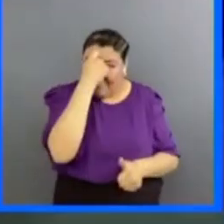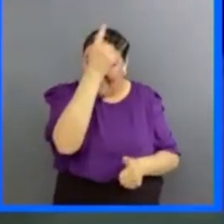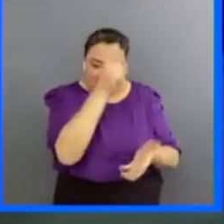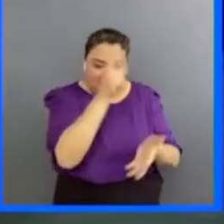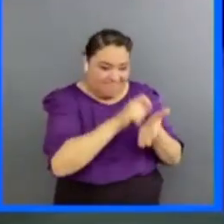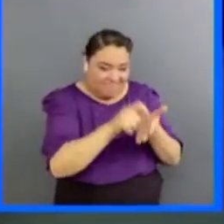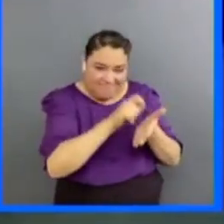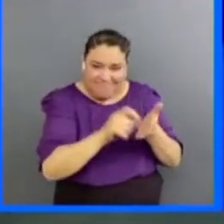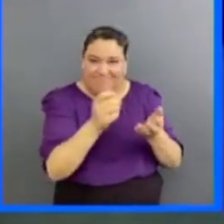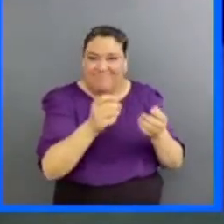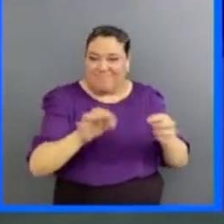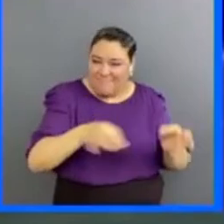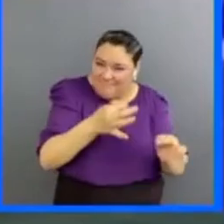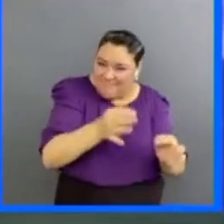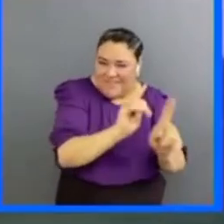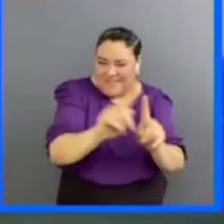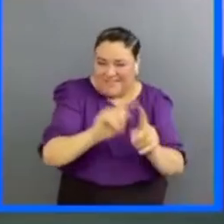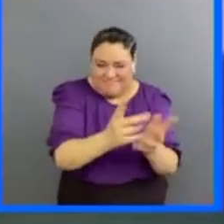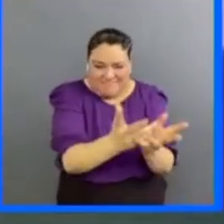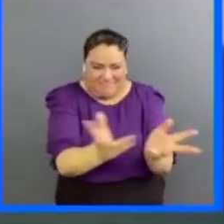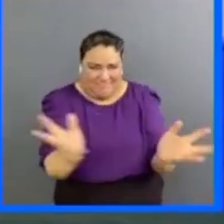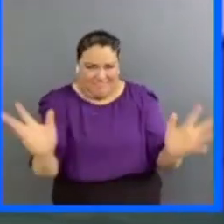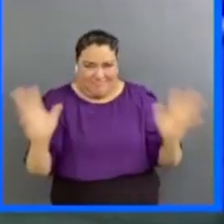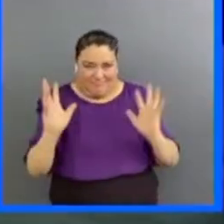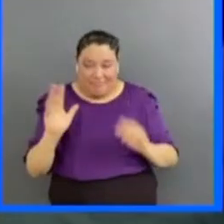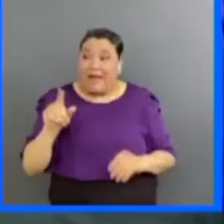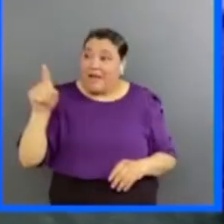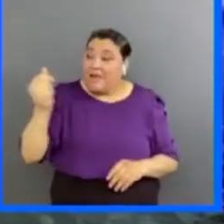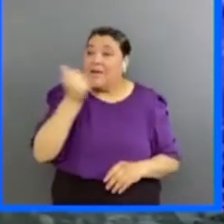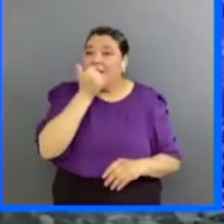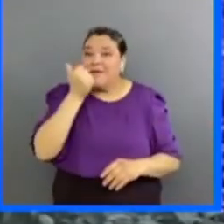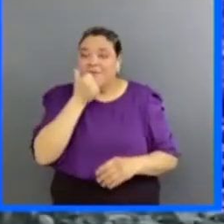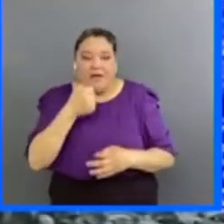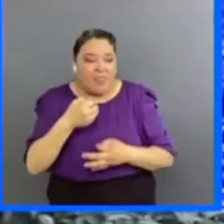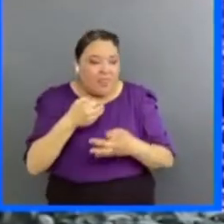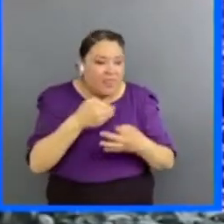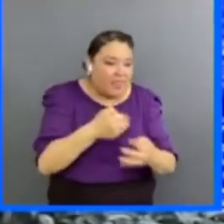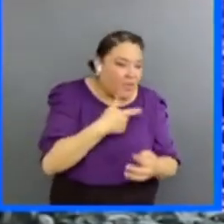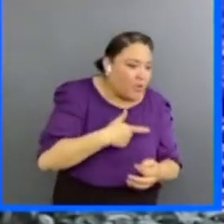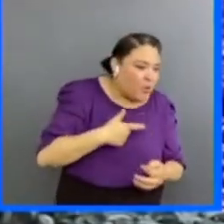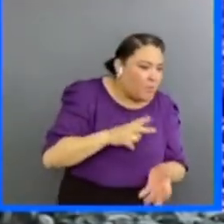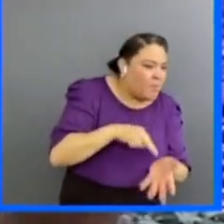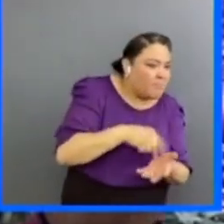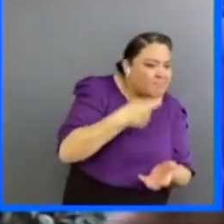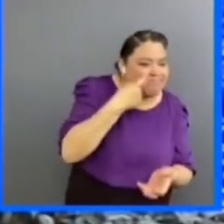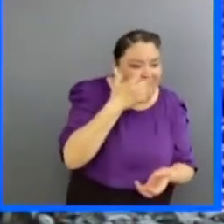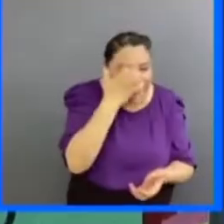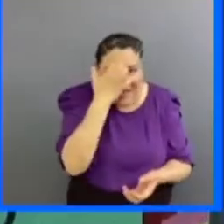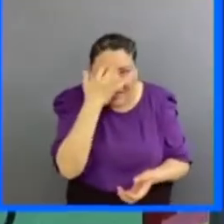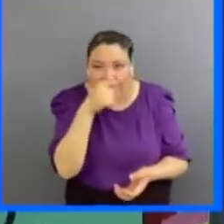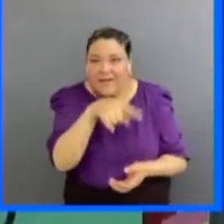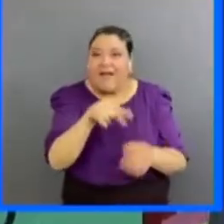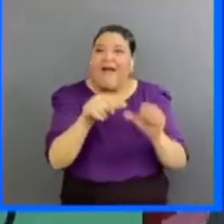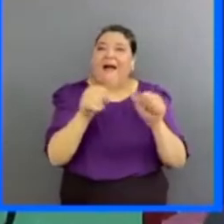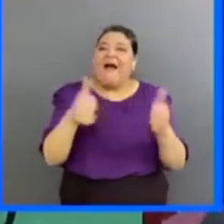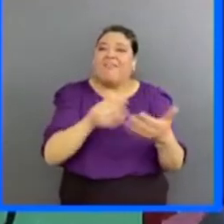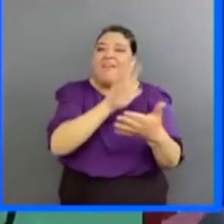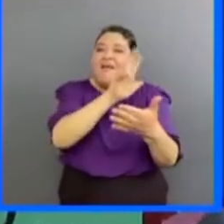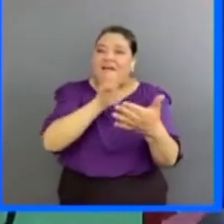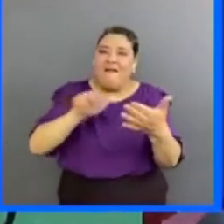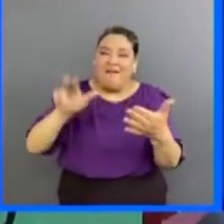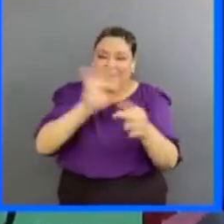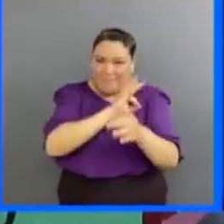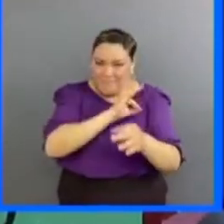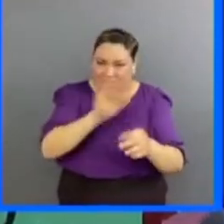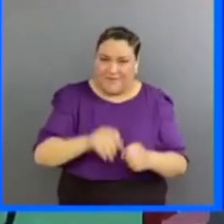ver, incluso también interesar a los alumnos con trabajos in situ de los autores de arte plástica. Y en este caso